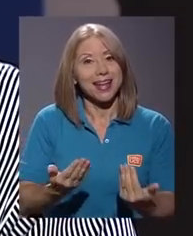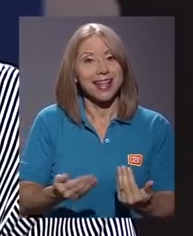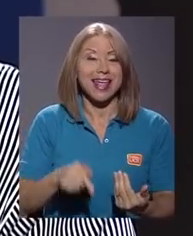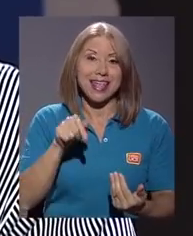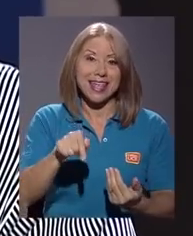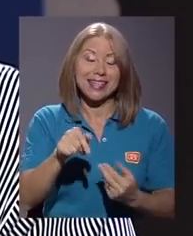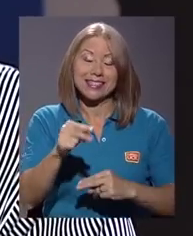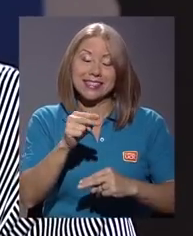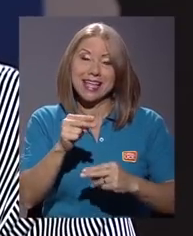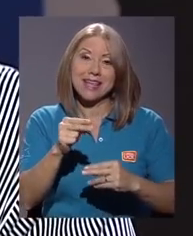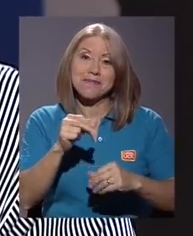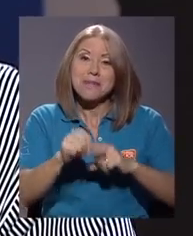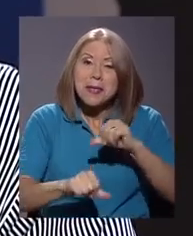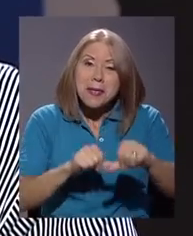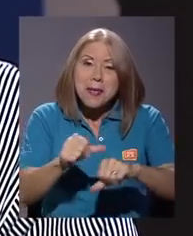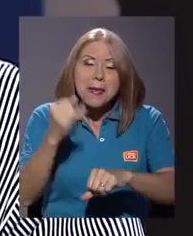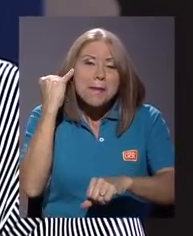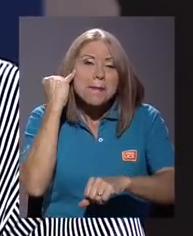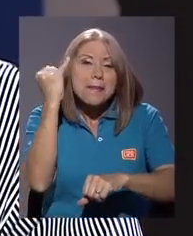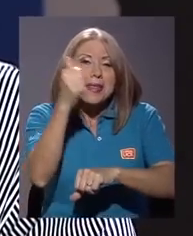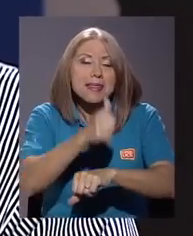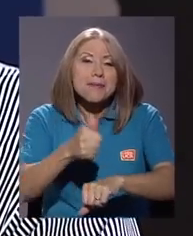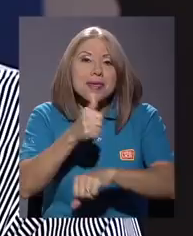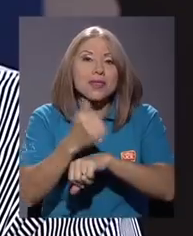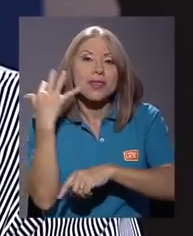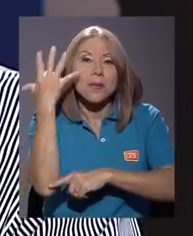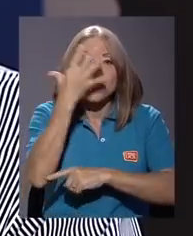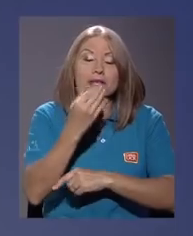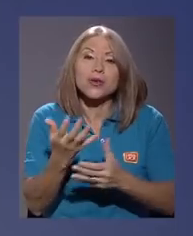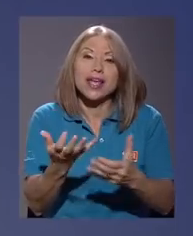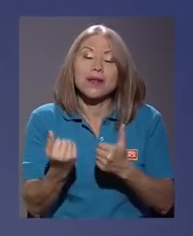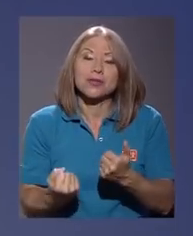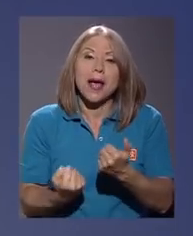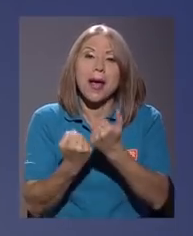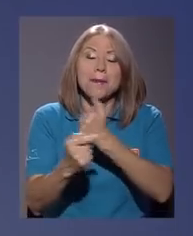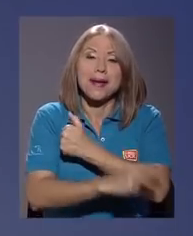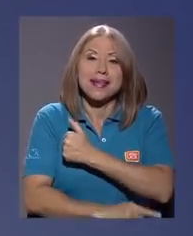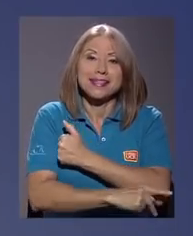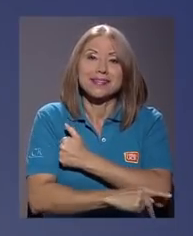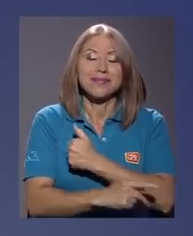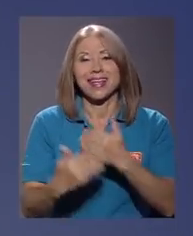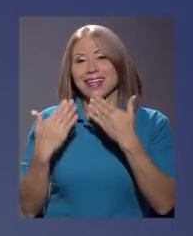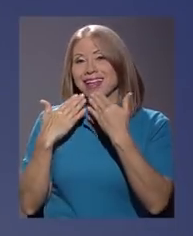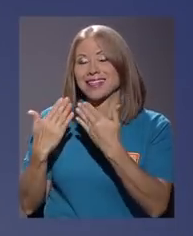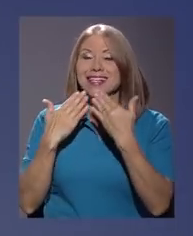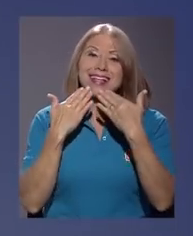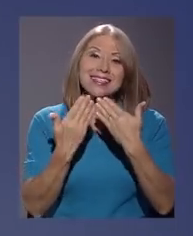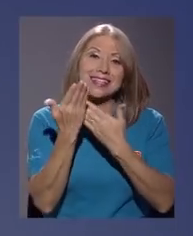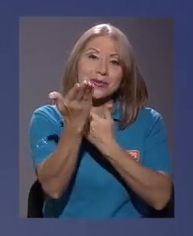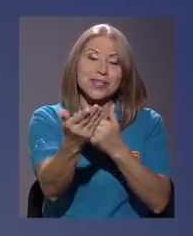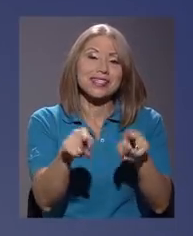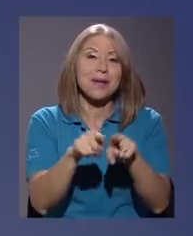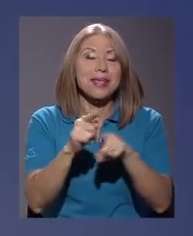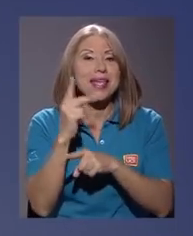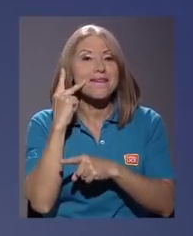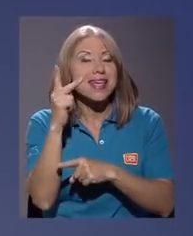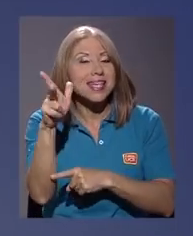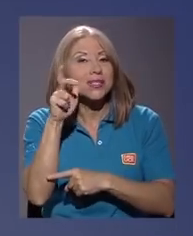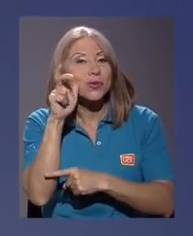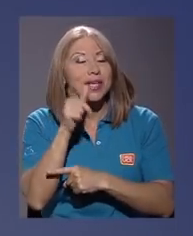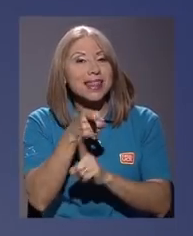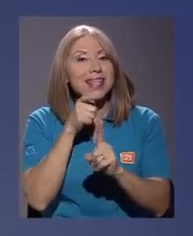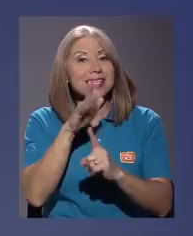este emprendimiento tan bonito y en este aporte que queremos hacerle a nuestro país Muchas gracias Gracias también a ustedes que nos ven y escuchan desde sus